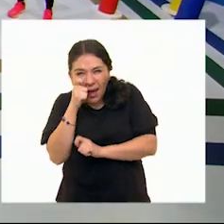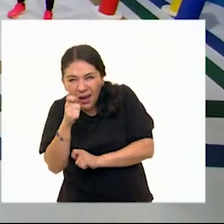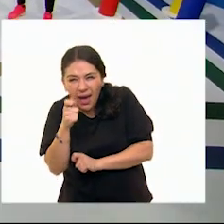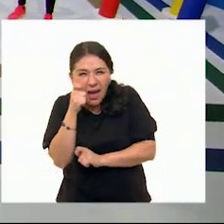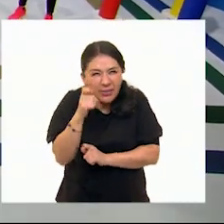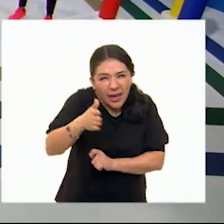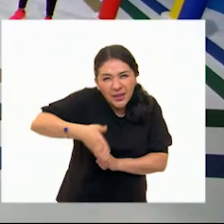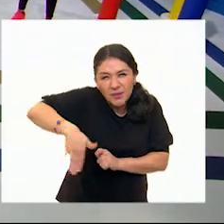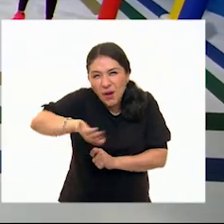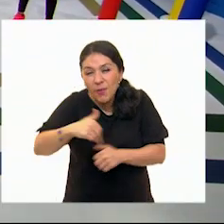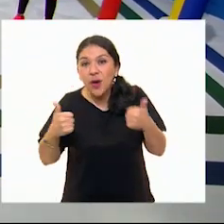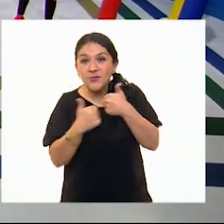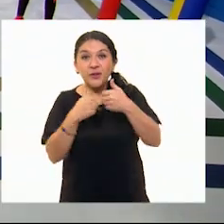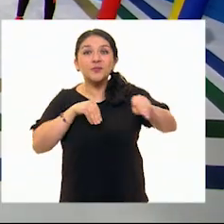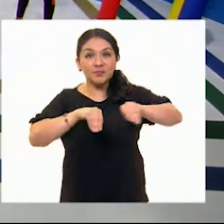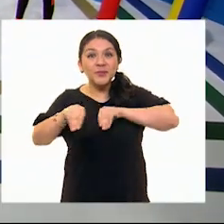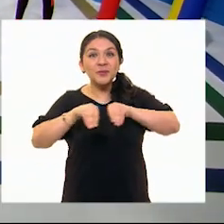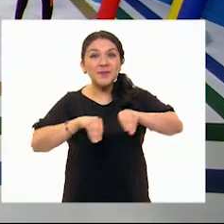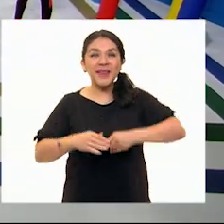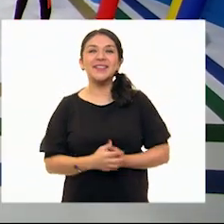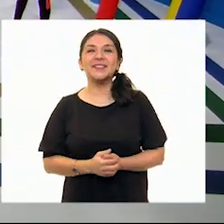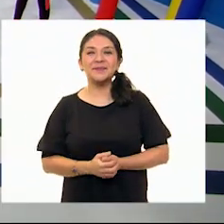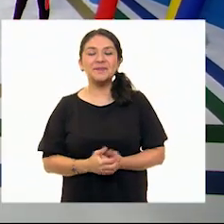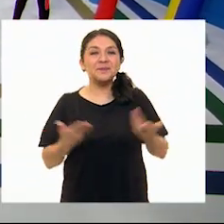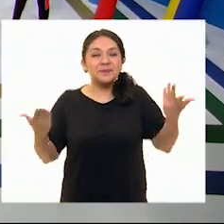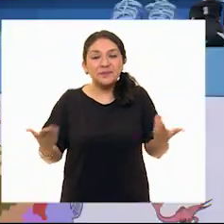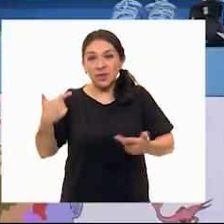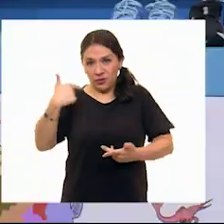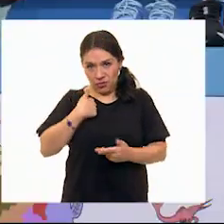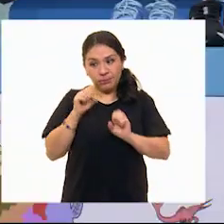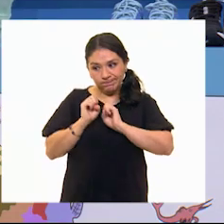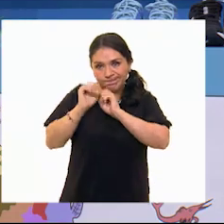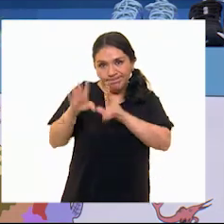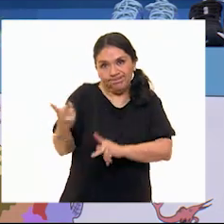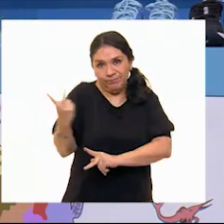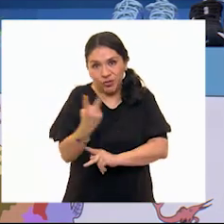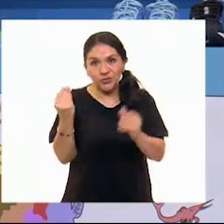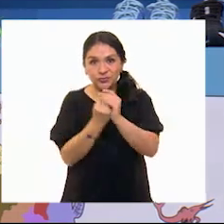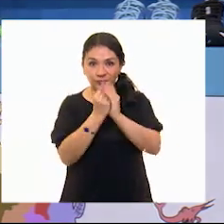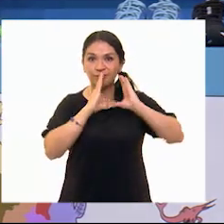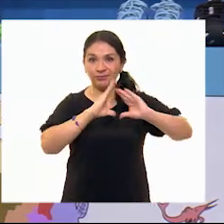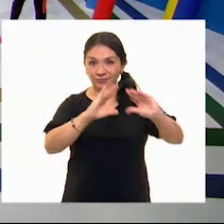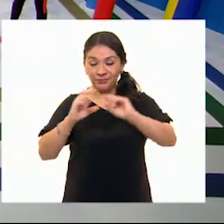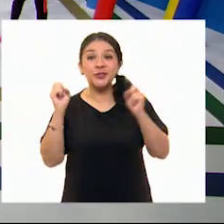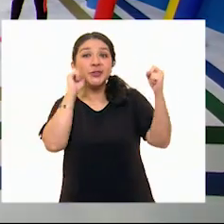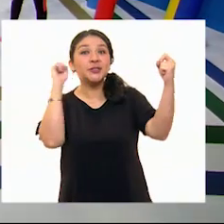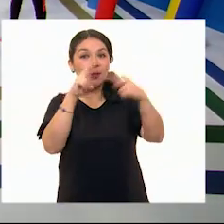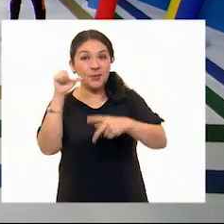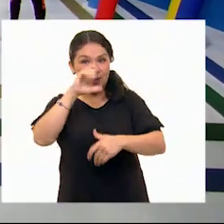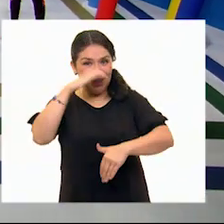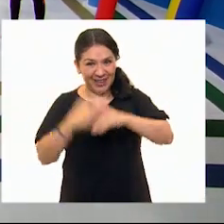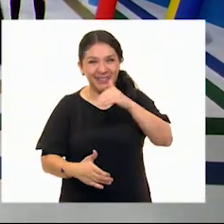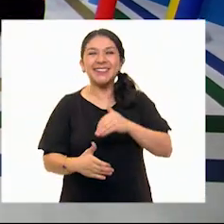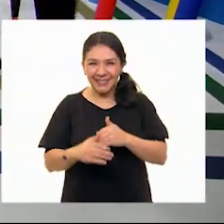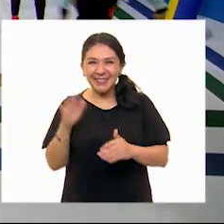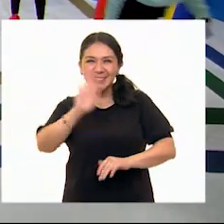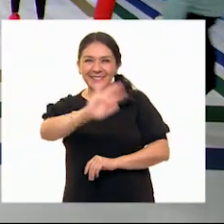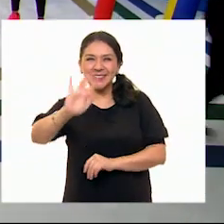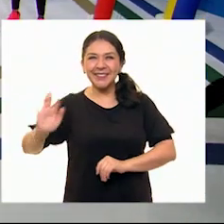¡Detectives en Movimiento! Y bueno, yo los dejo en su sesión y nos vemos al final. ¡Hasta luego!